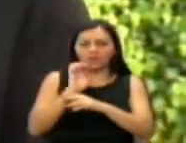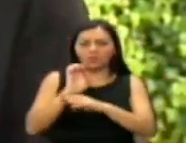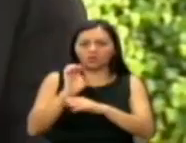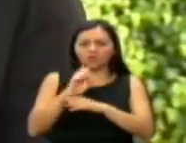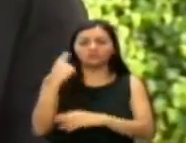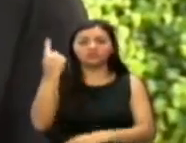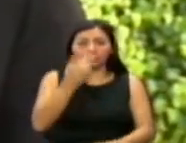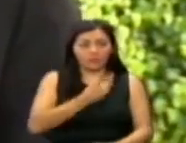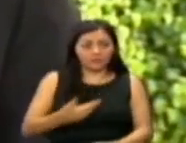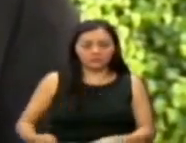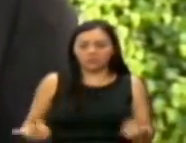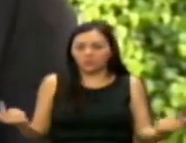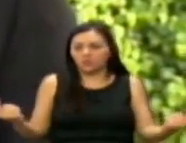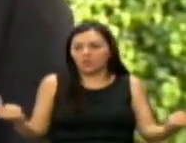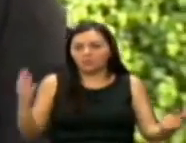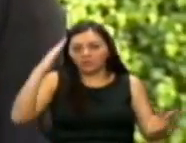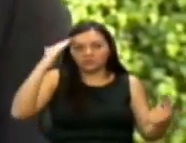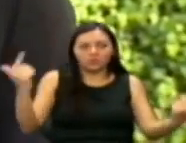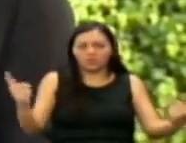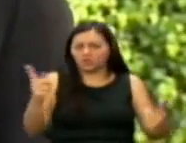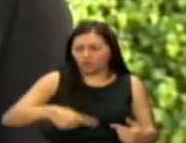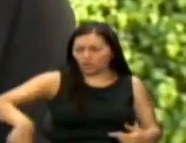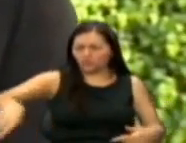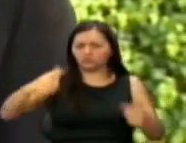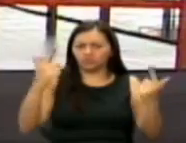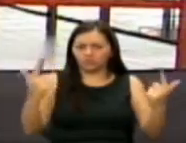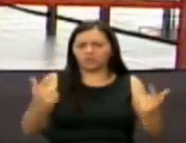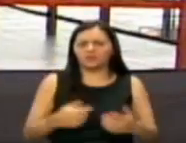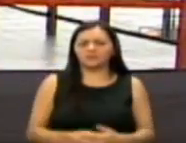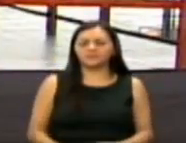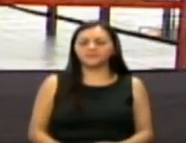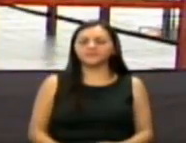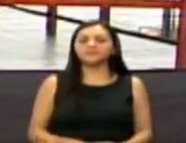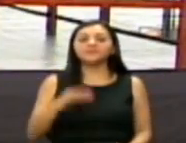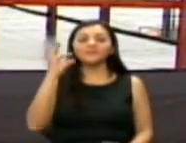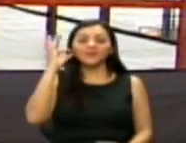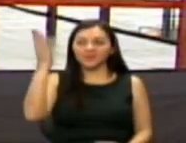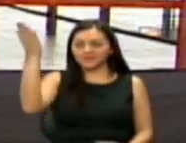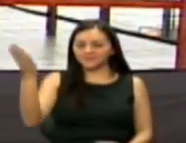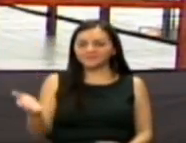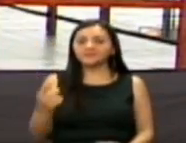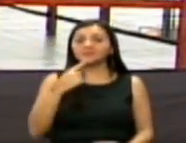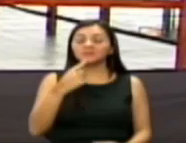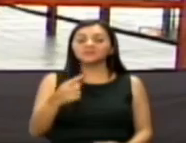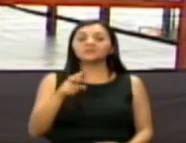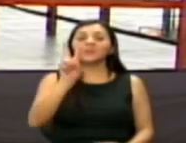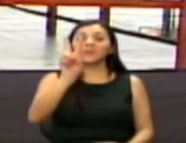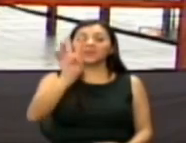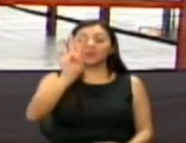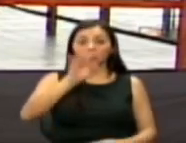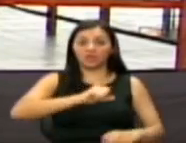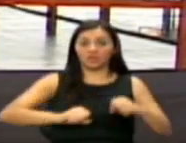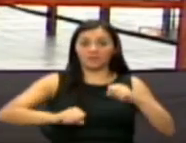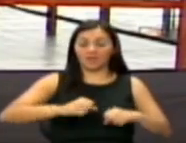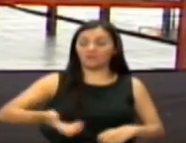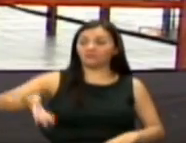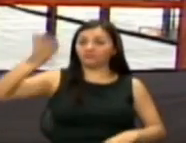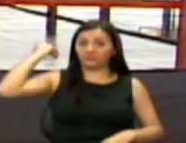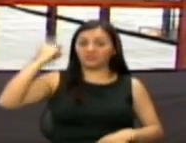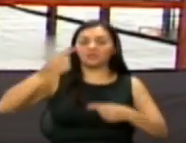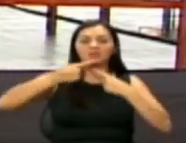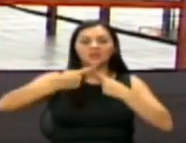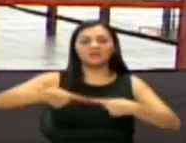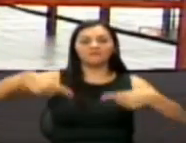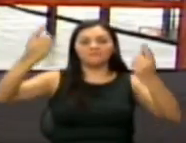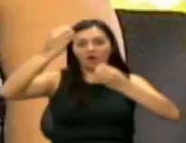solo el presidente, no solo la fuerza pública. Carla, por favor. Gracias, presidente. Usted el 24 de mayo, en su informe a la Nación, hizo la presentación de